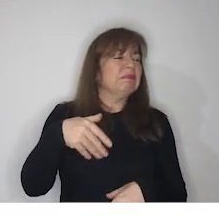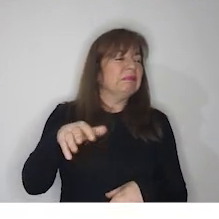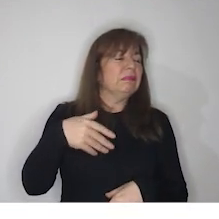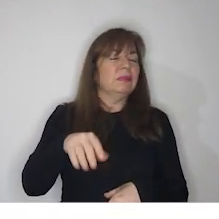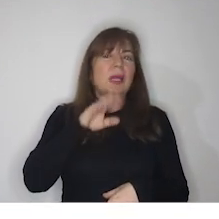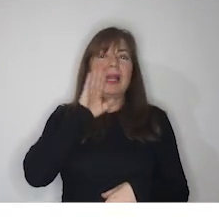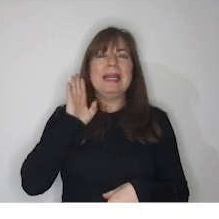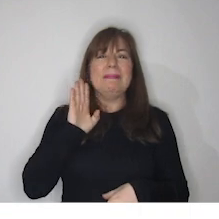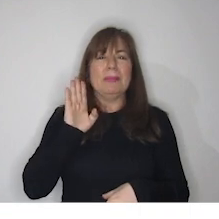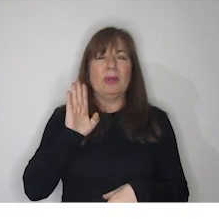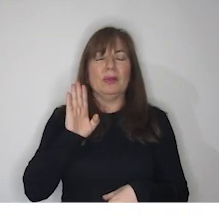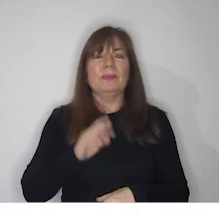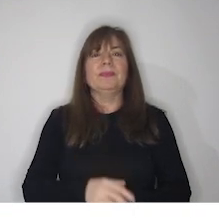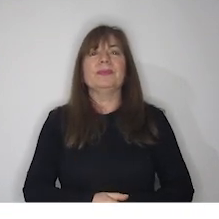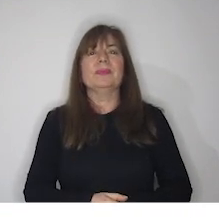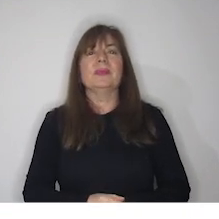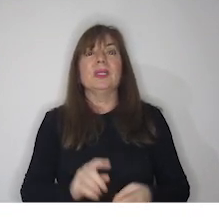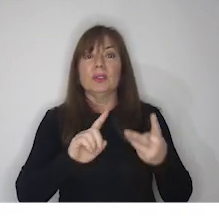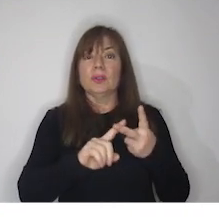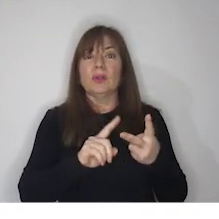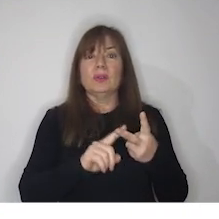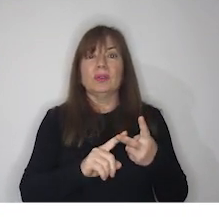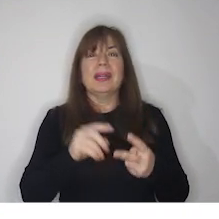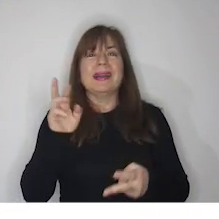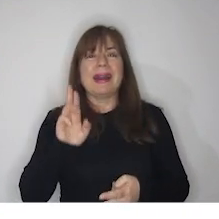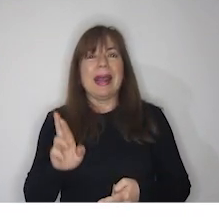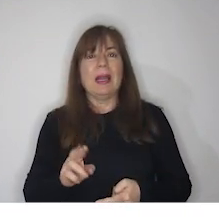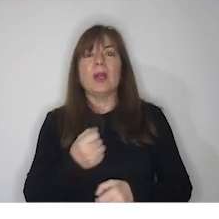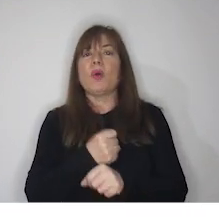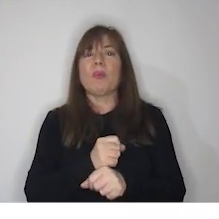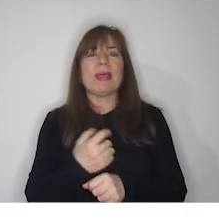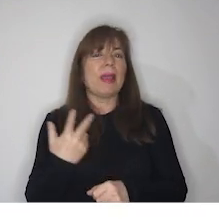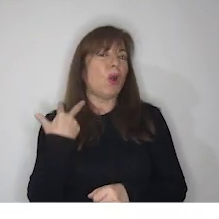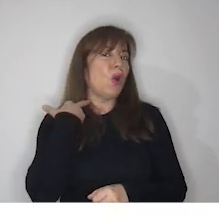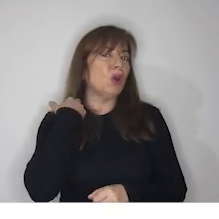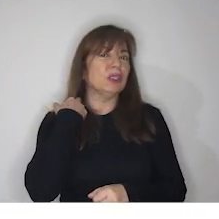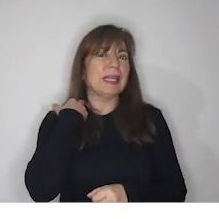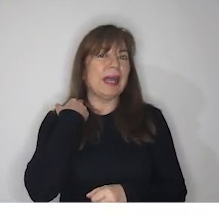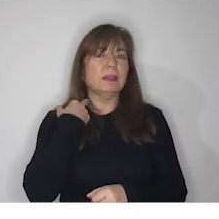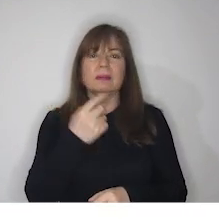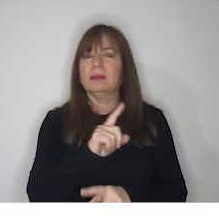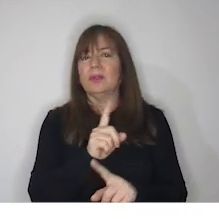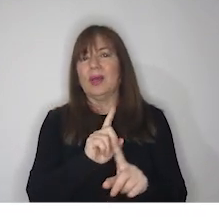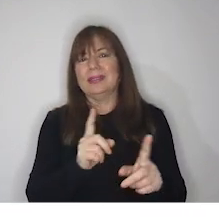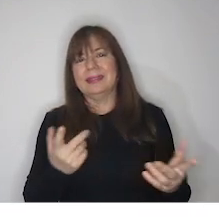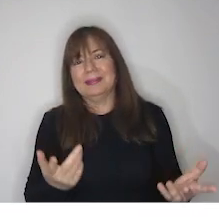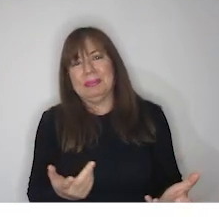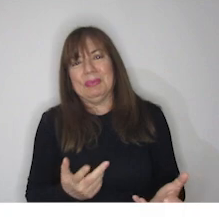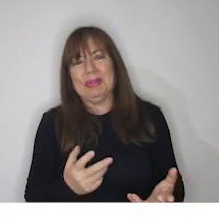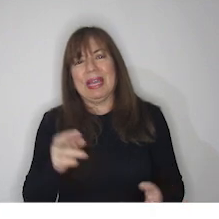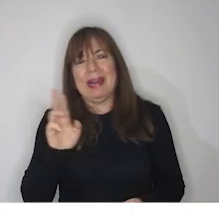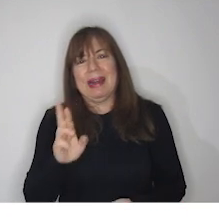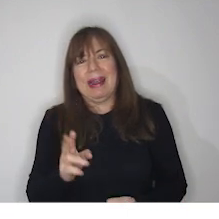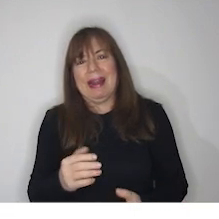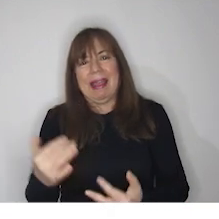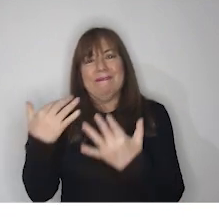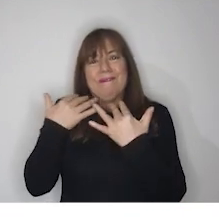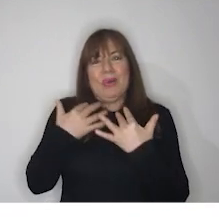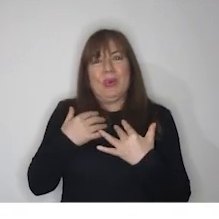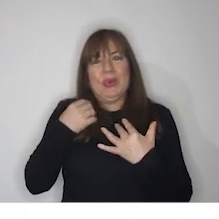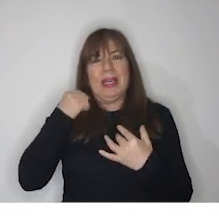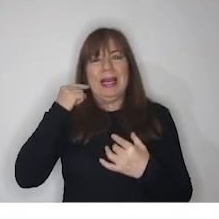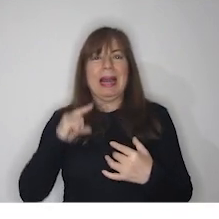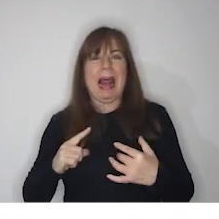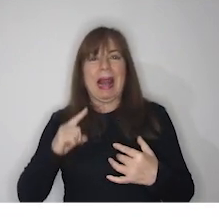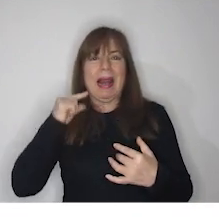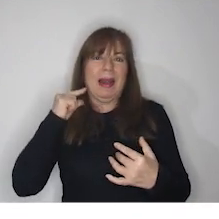periodo. 2. Si estás con la regla no te puedes cortar el pelo, esto no es así, porque la regla no influye en el crecimiento